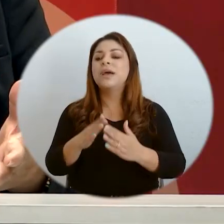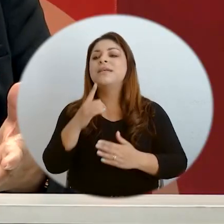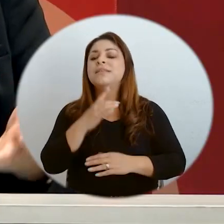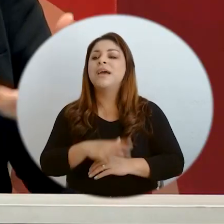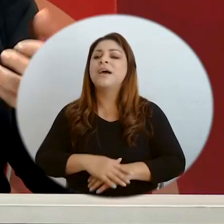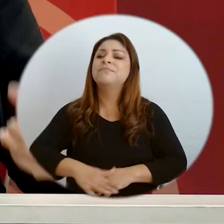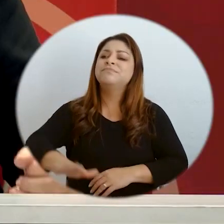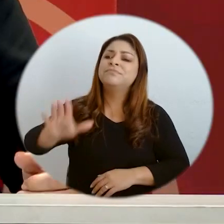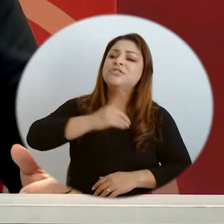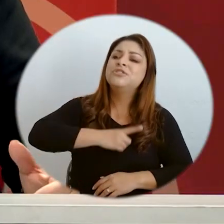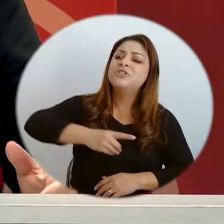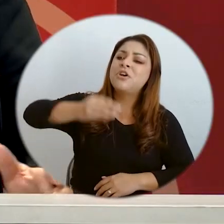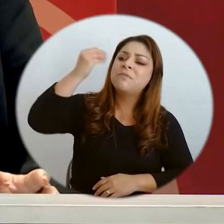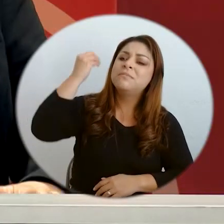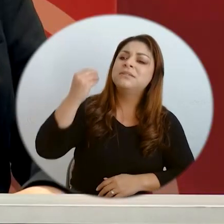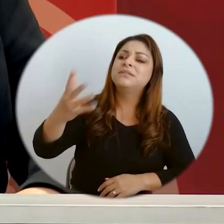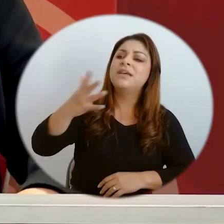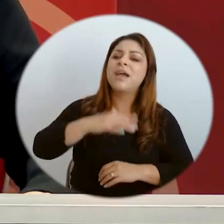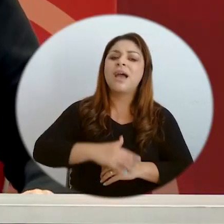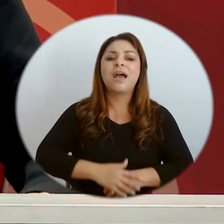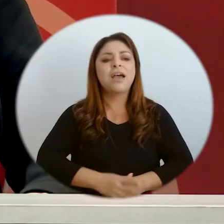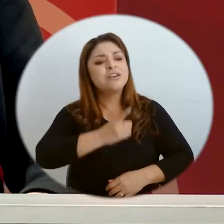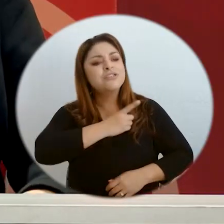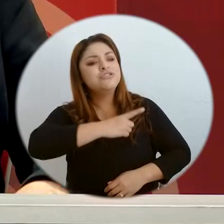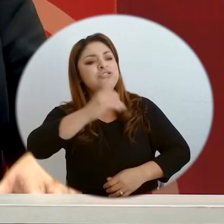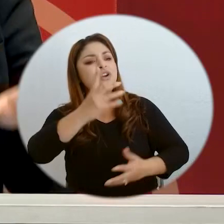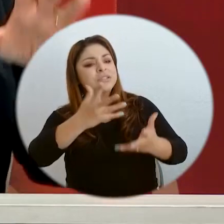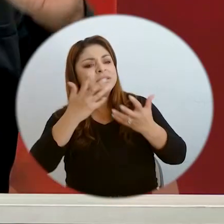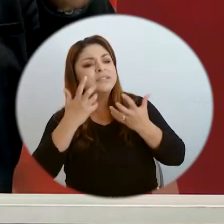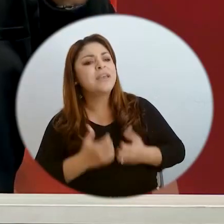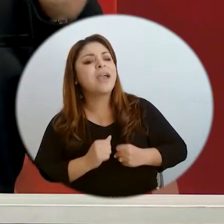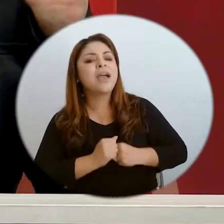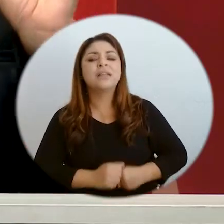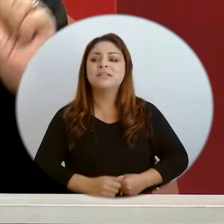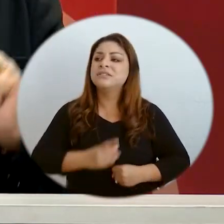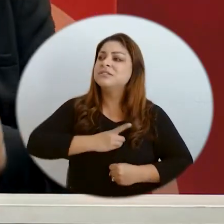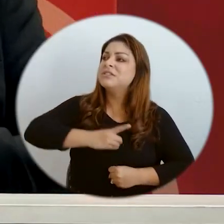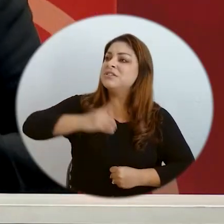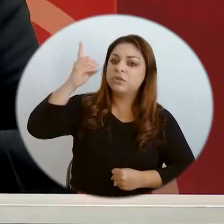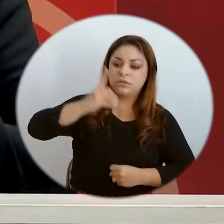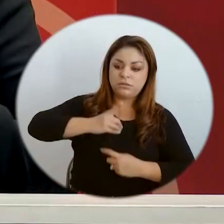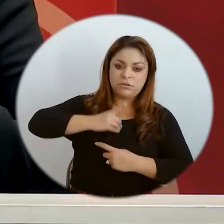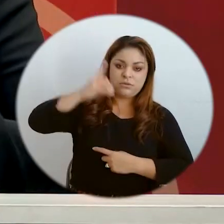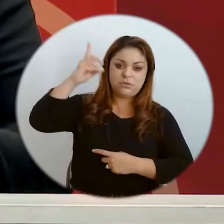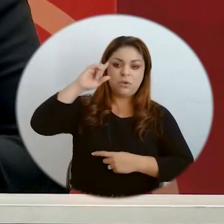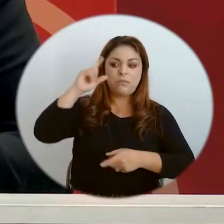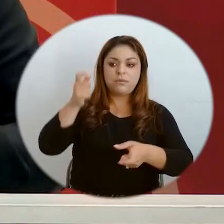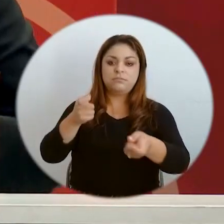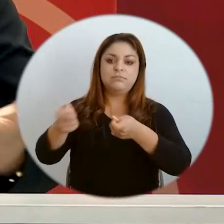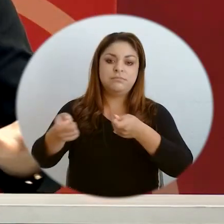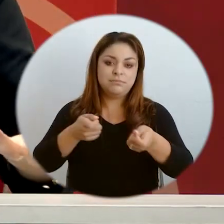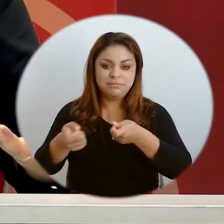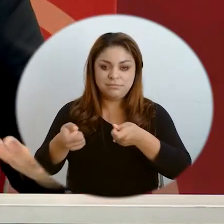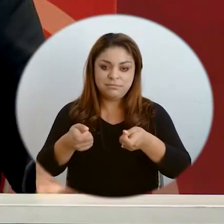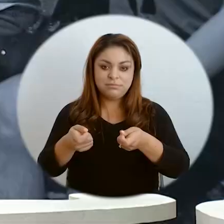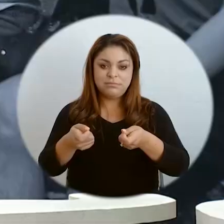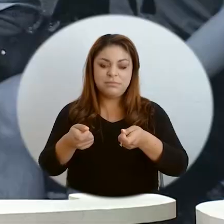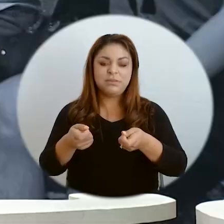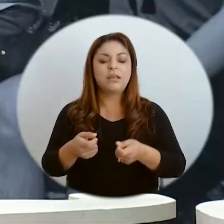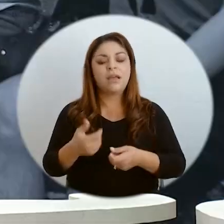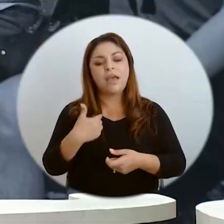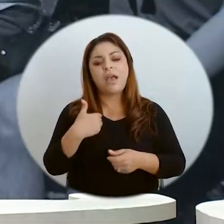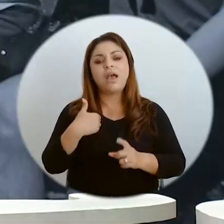las comunidades lo primero que diga es que Dios me los bendiga. Si Dios quiere, vamos a hacer tal cosa. Sí, Dios como si herramienta de